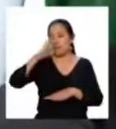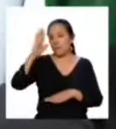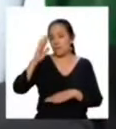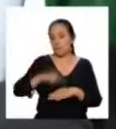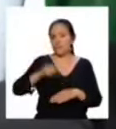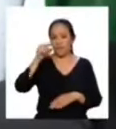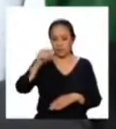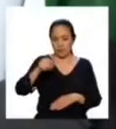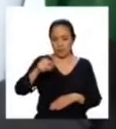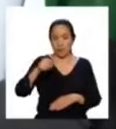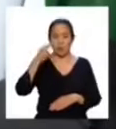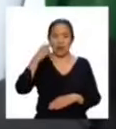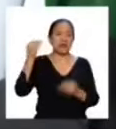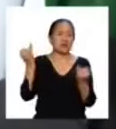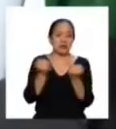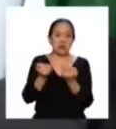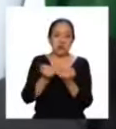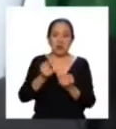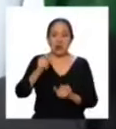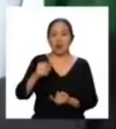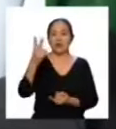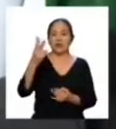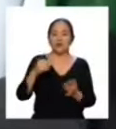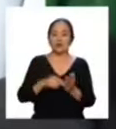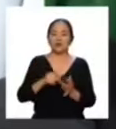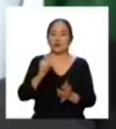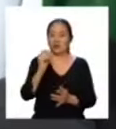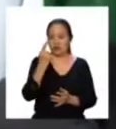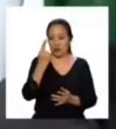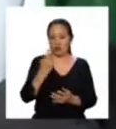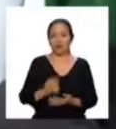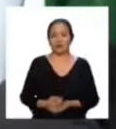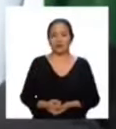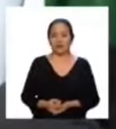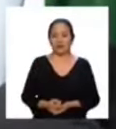captado durante el mismo periodo en el 2021. Claro reflejo.